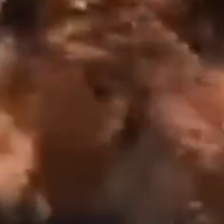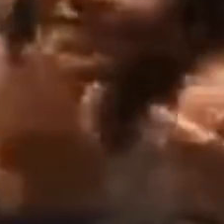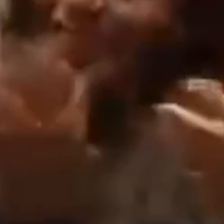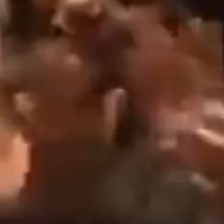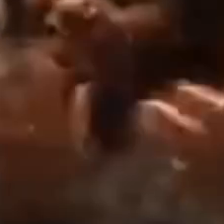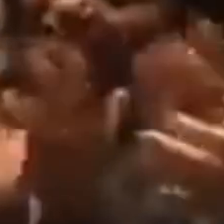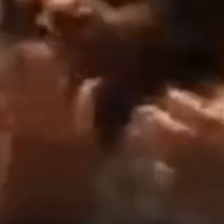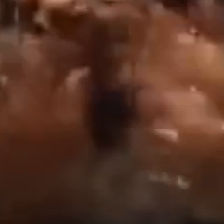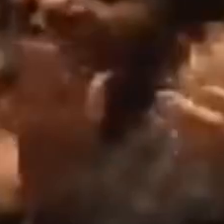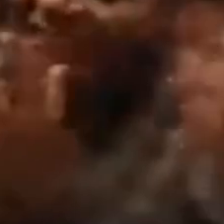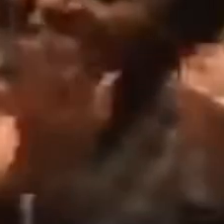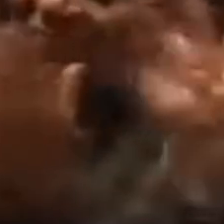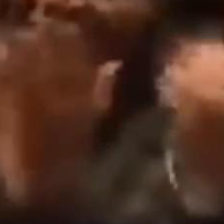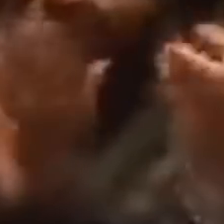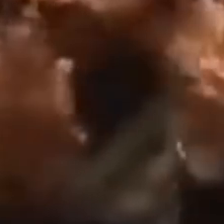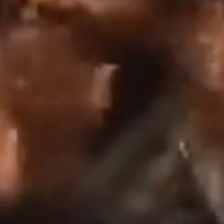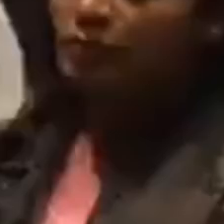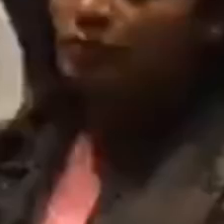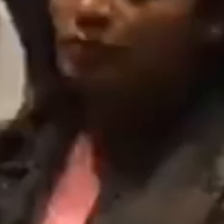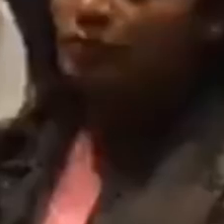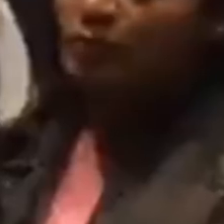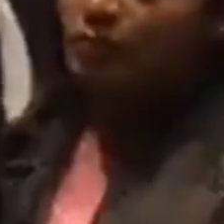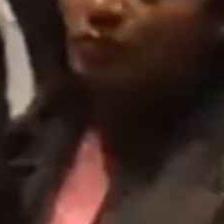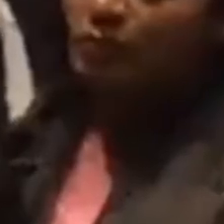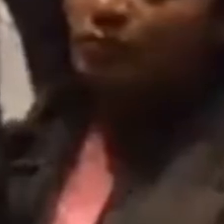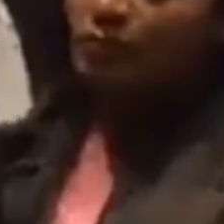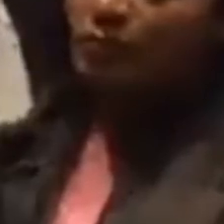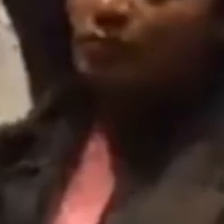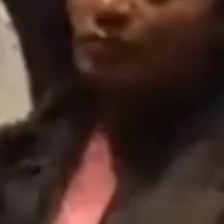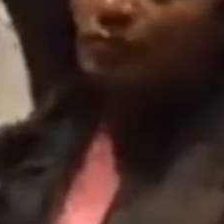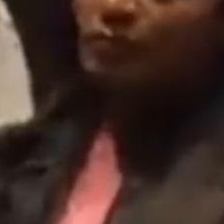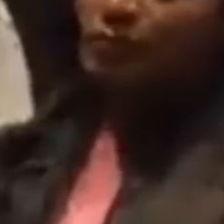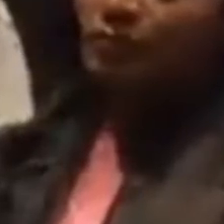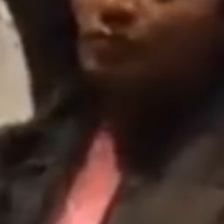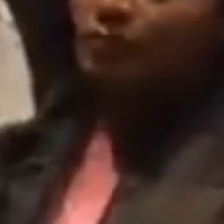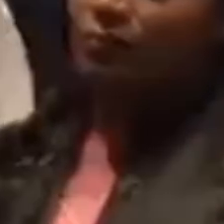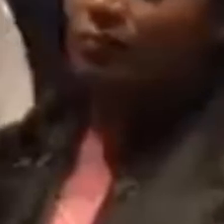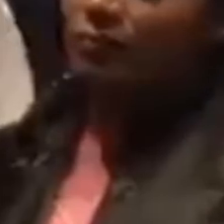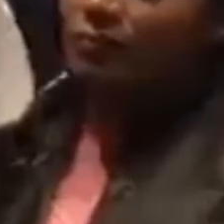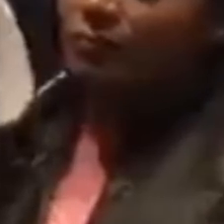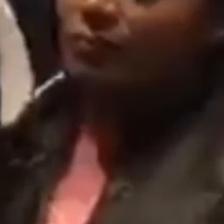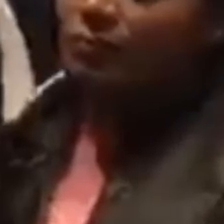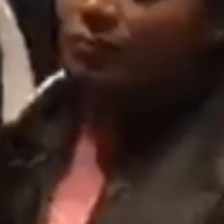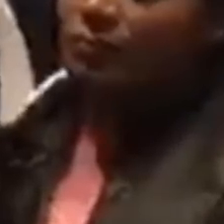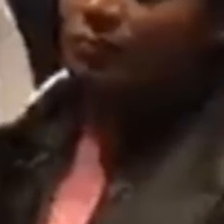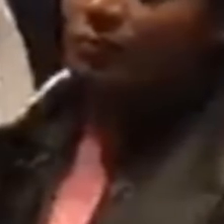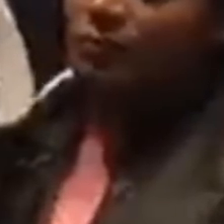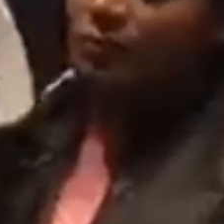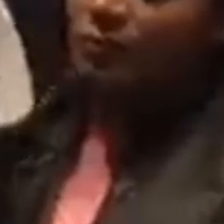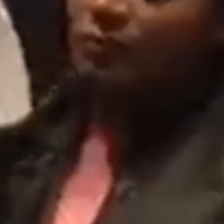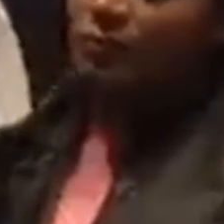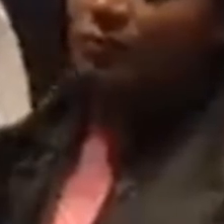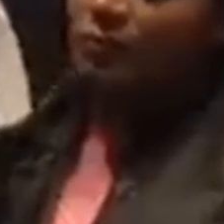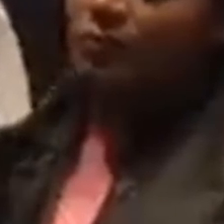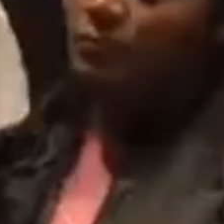López Obrador llama de urgencia a todas las corcholatas y a gobernadores porque esto se quería salir